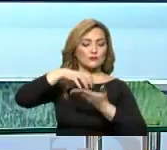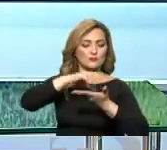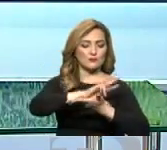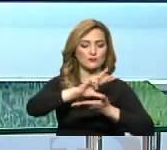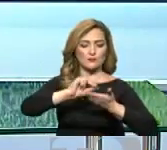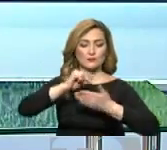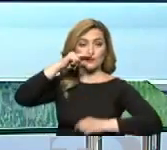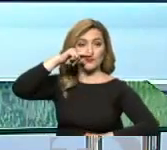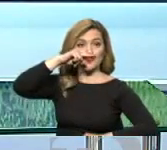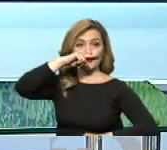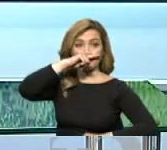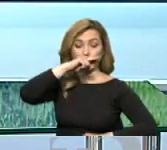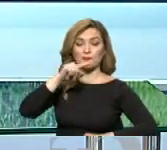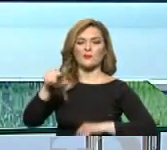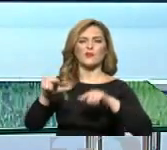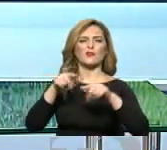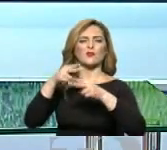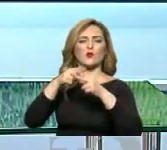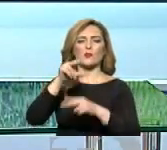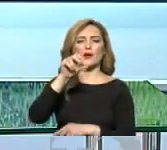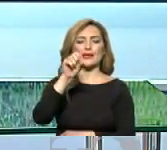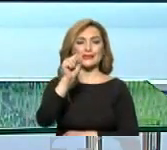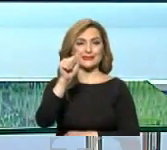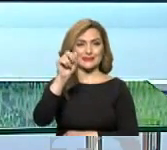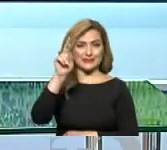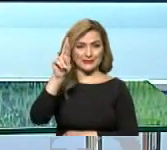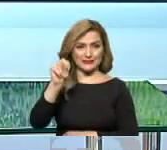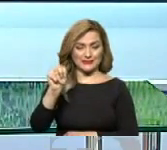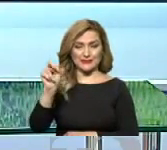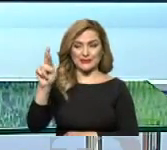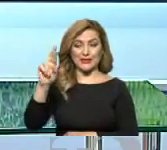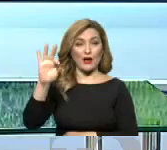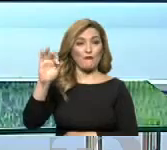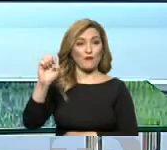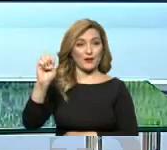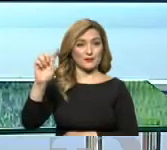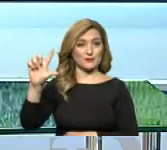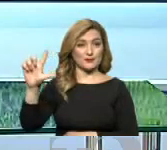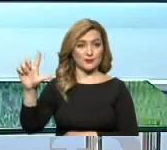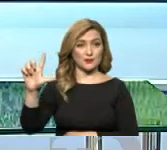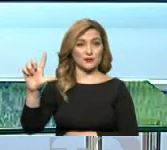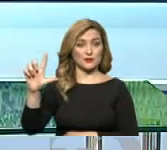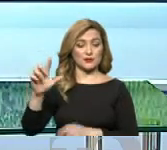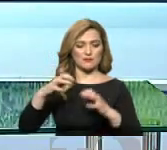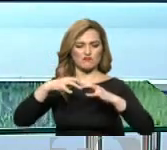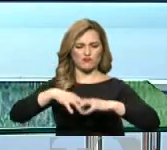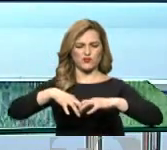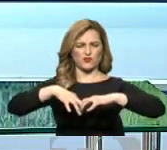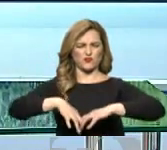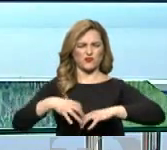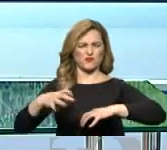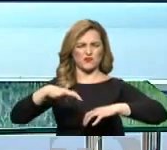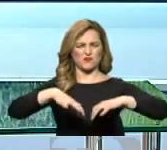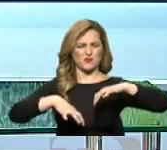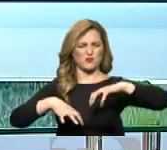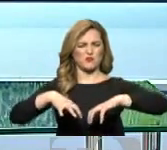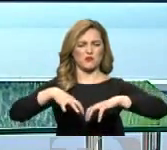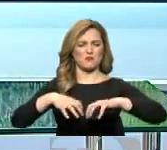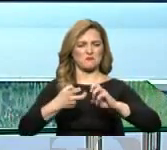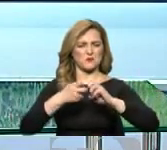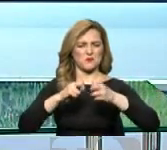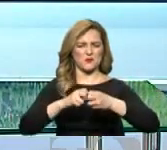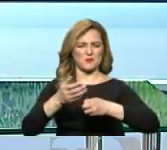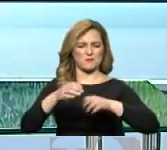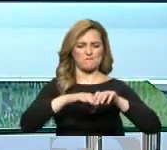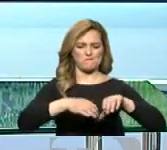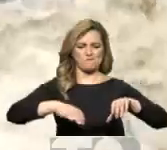Napo y Sucumbíos, continúan mientras las labores para trasladar las tuberías de los oleoductos se desarrollan a